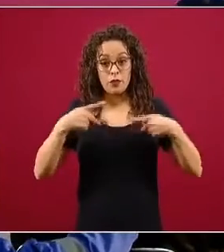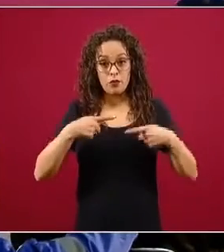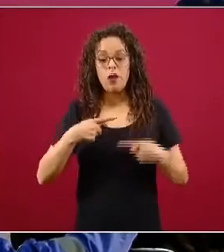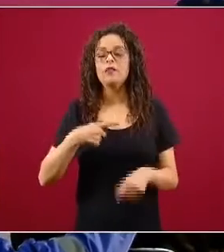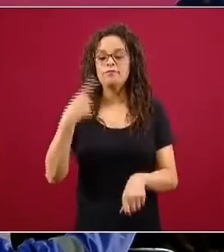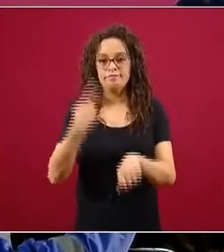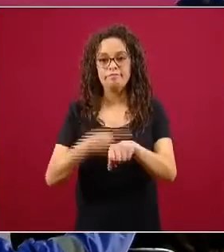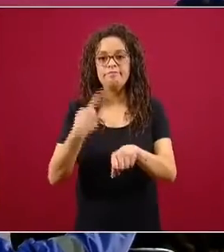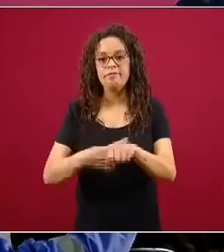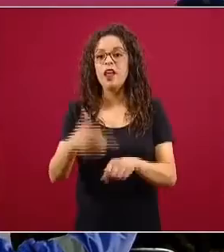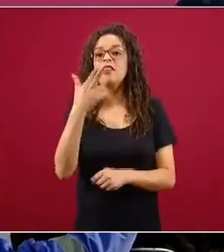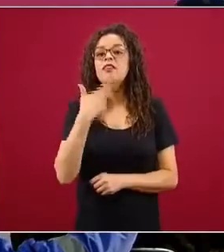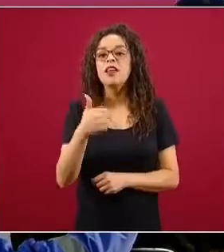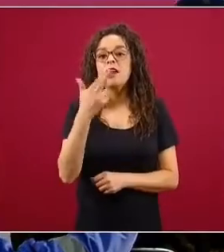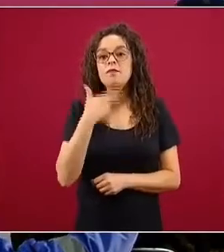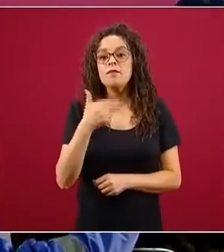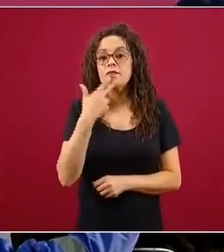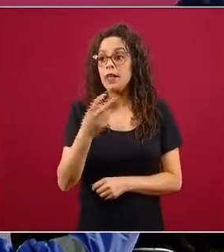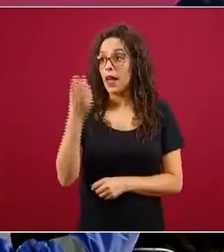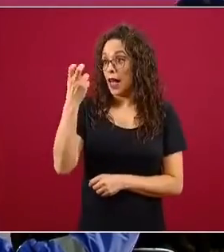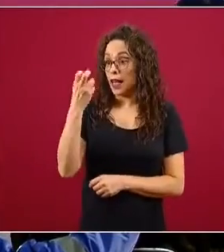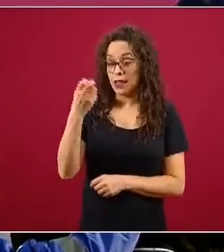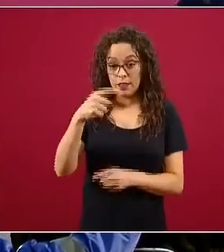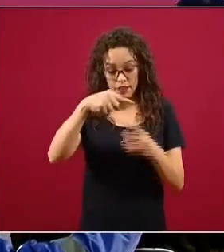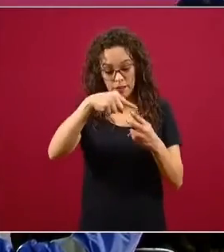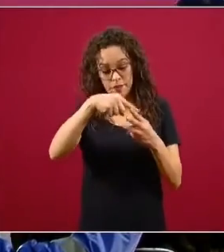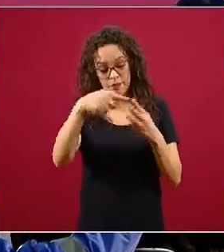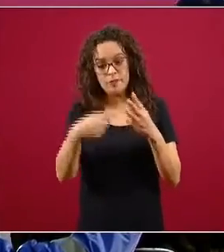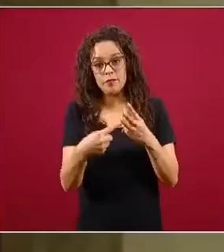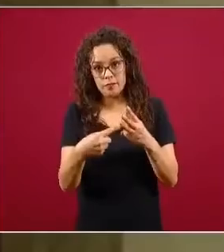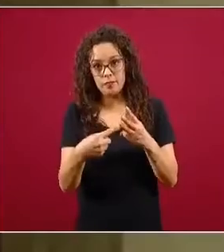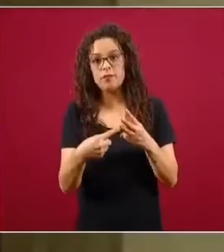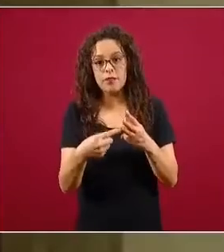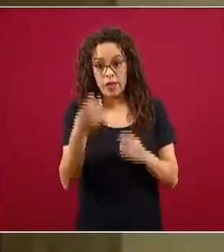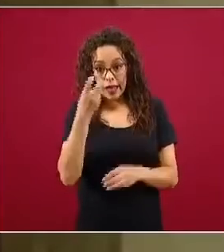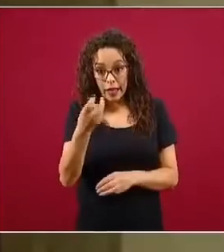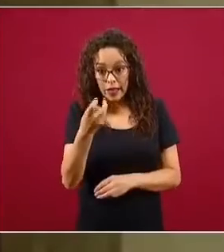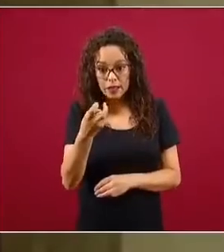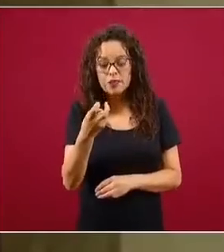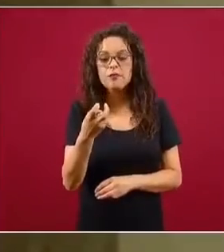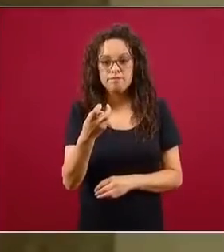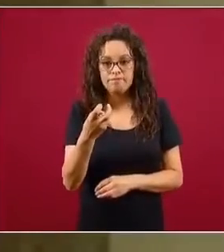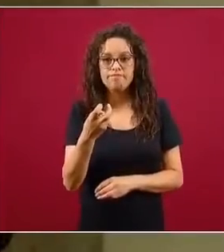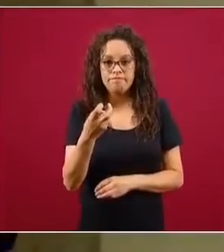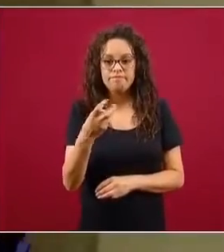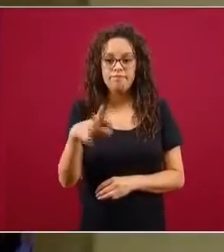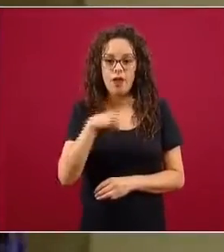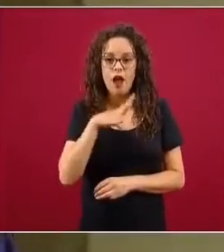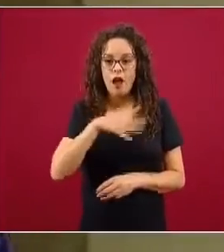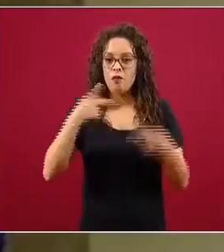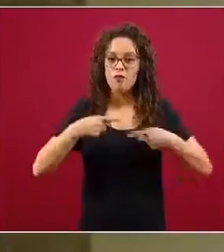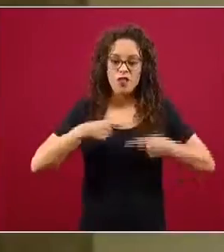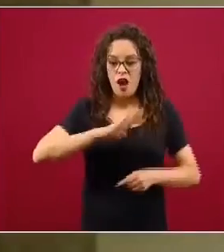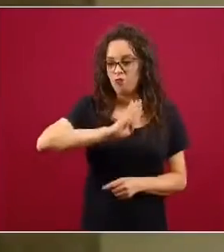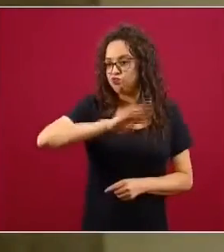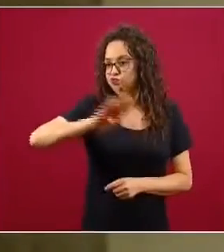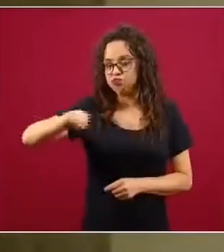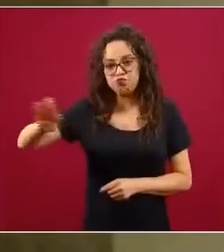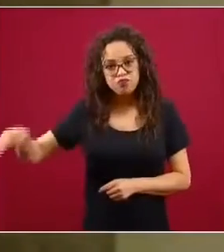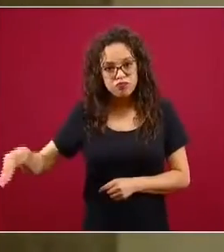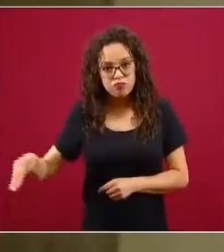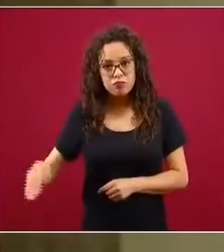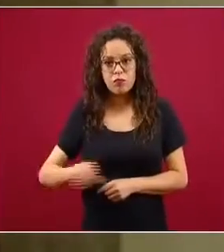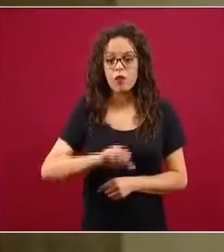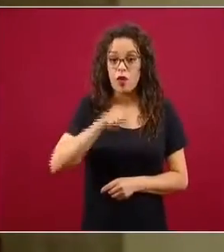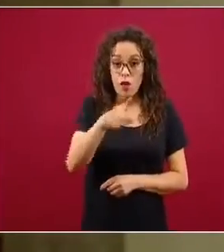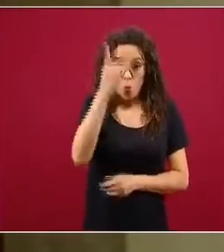Estos problemas, que son los que están causando estas mortalidades que vimos en la diapositiva previa, no solamente causan mortalidad. Otro de los problemas